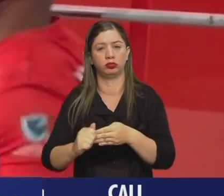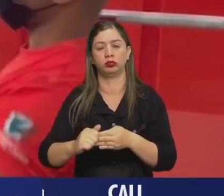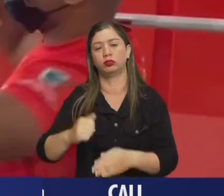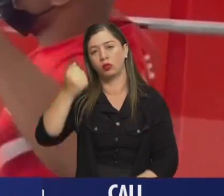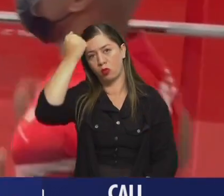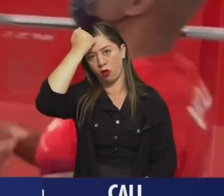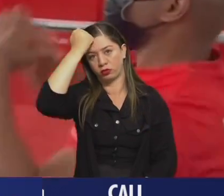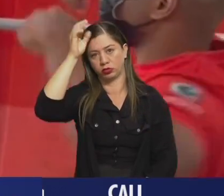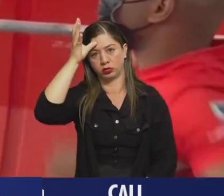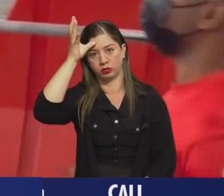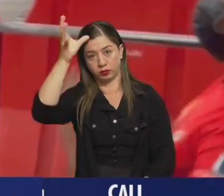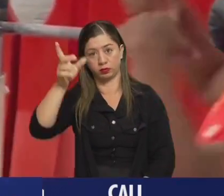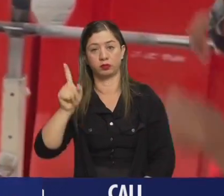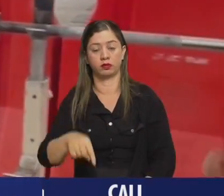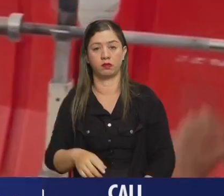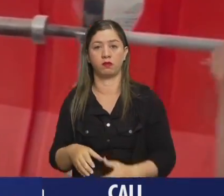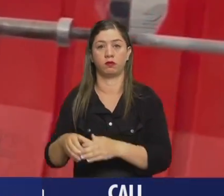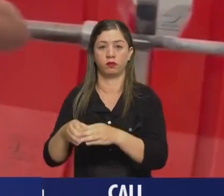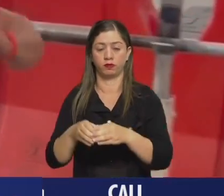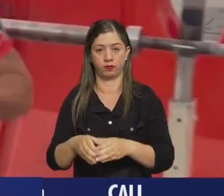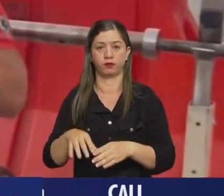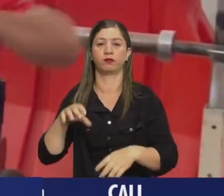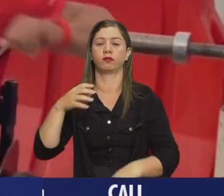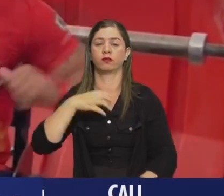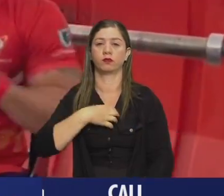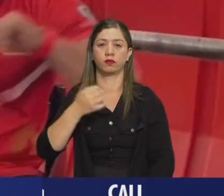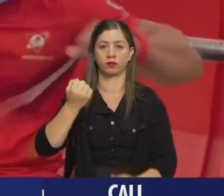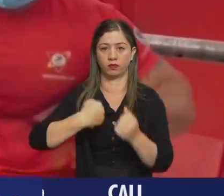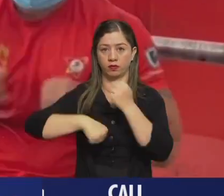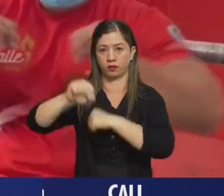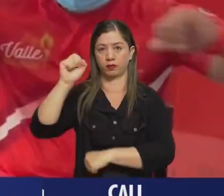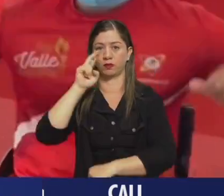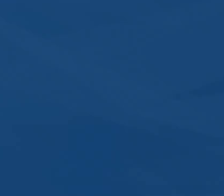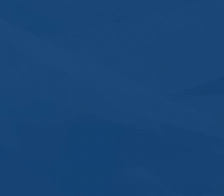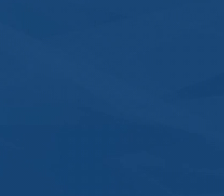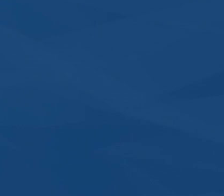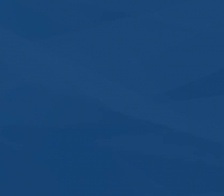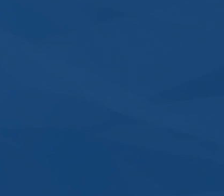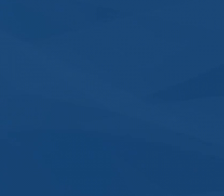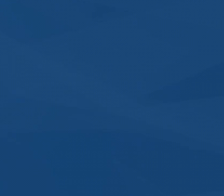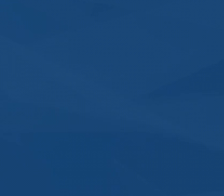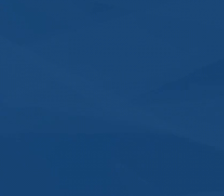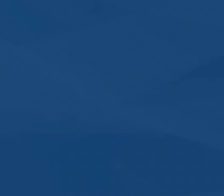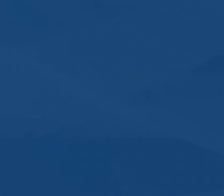Recientemente la delegación rojiblanca se quedó con la conquista del título nacional realizado en Bogotá.